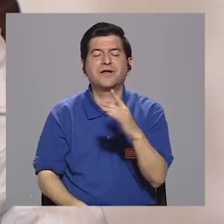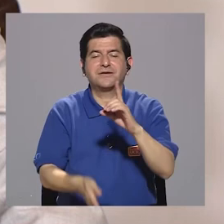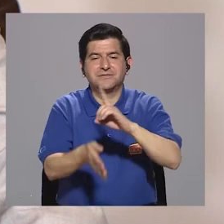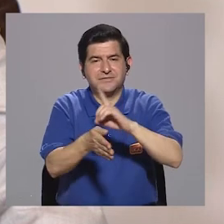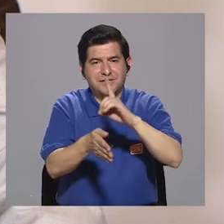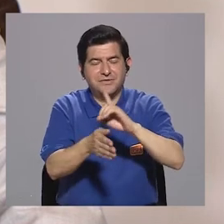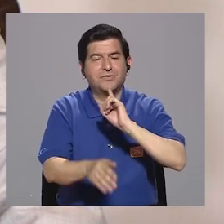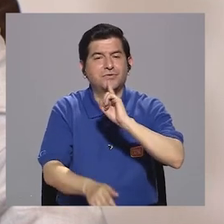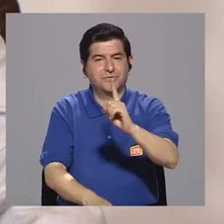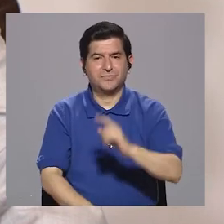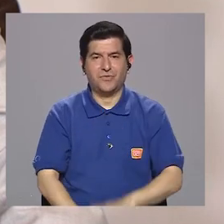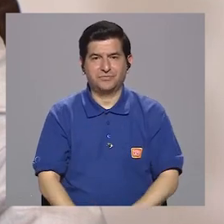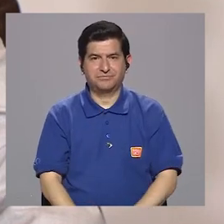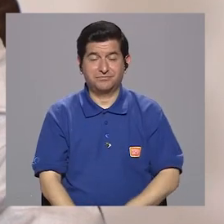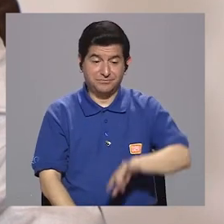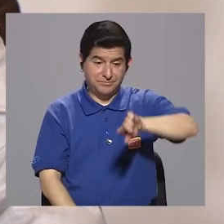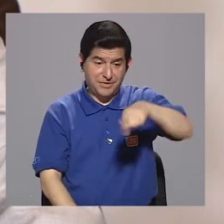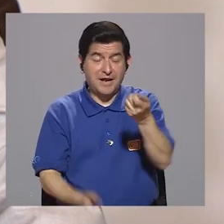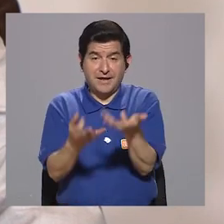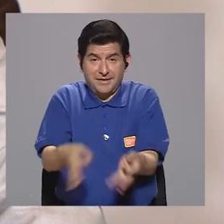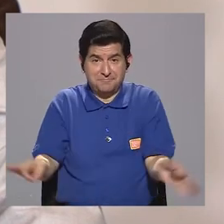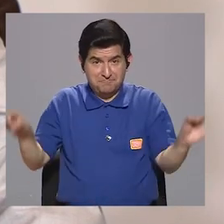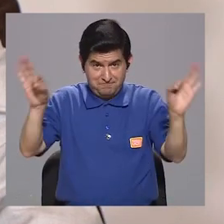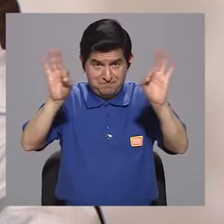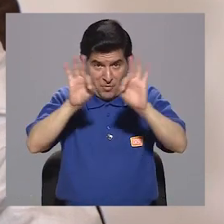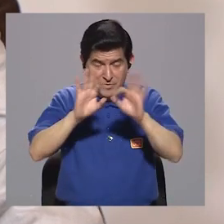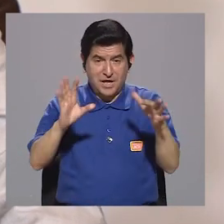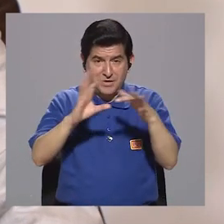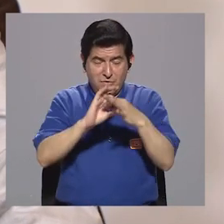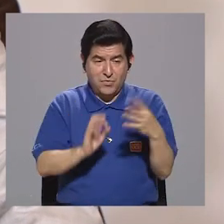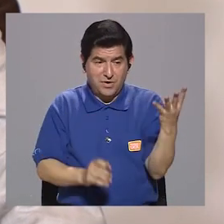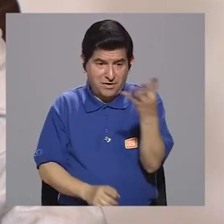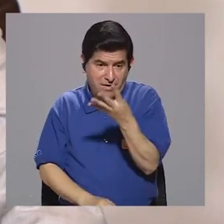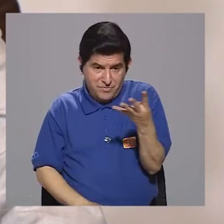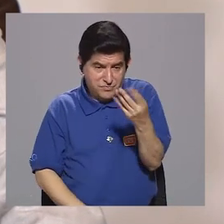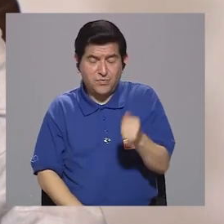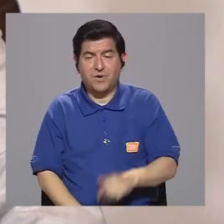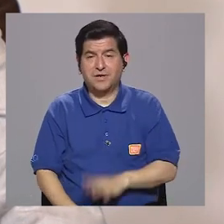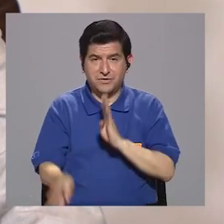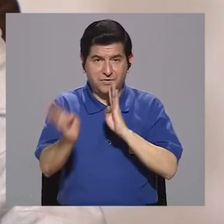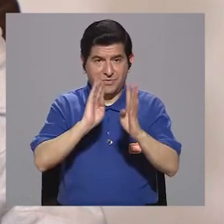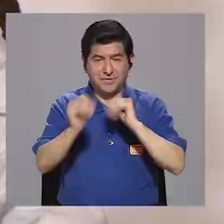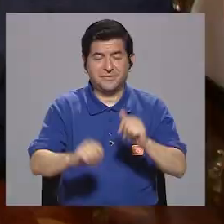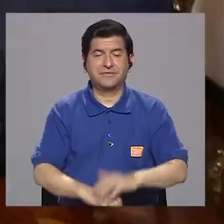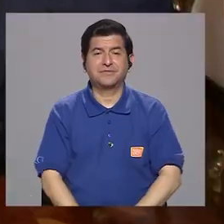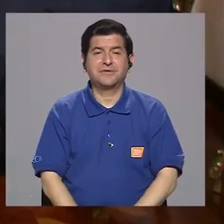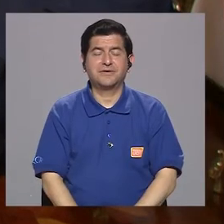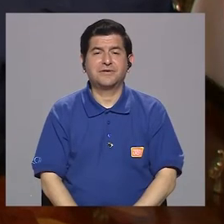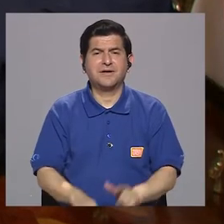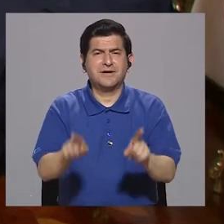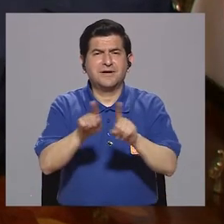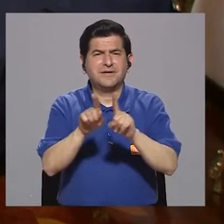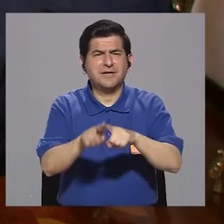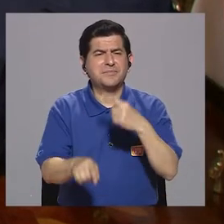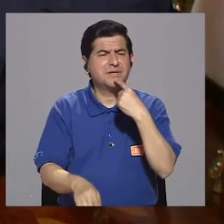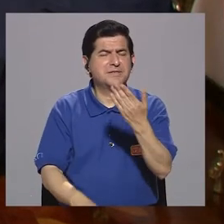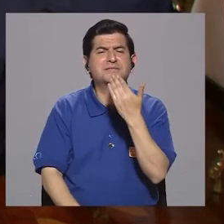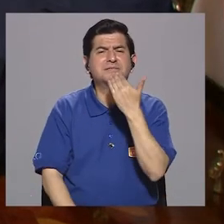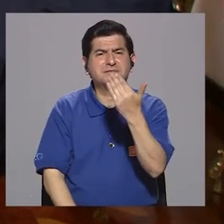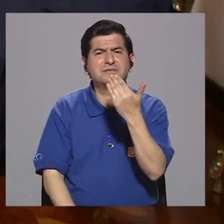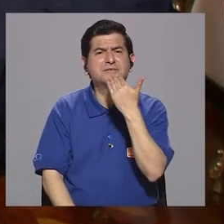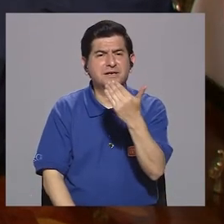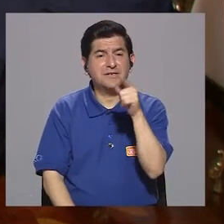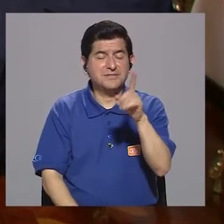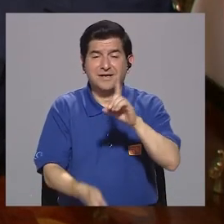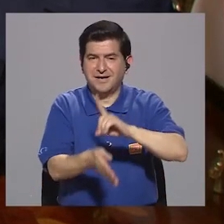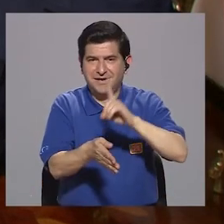doctor porque para el canal es muy importante juntarlos a ustedes cuatro para hablar de él. Y me gustaría que le puedan dar un agradecimiento